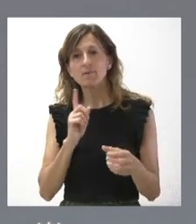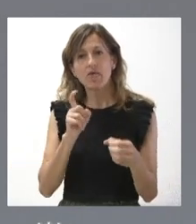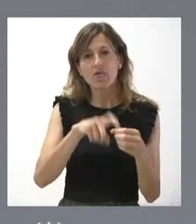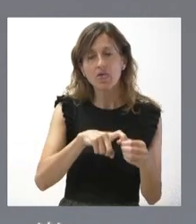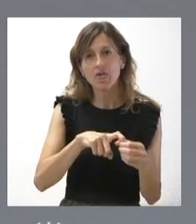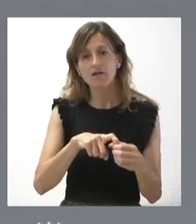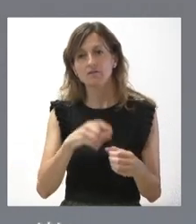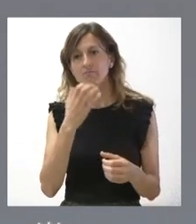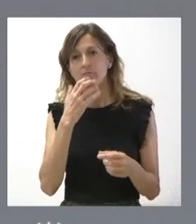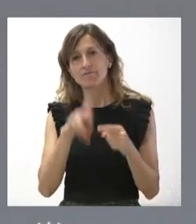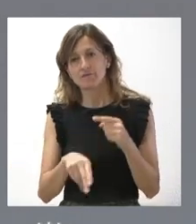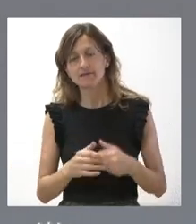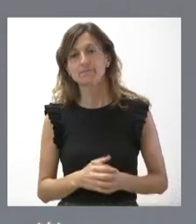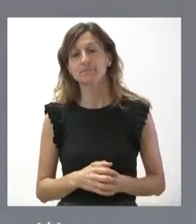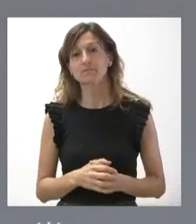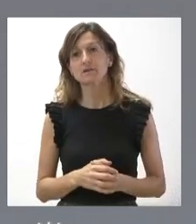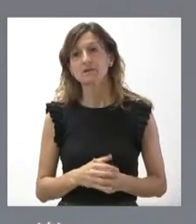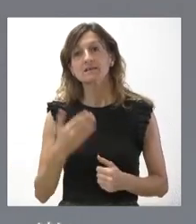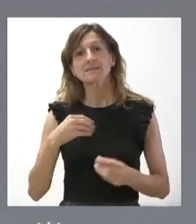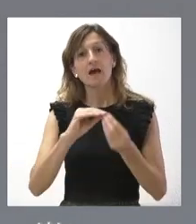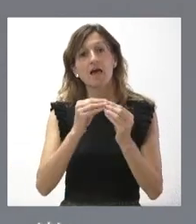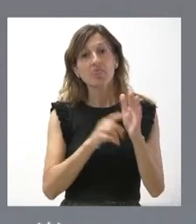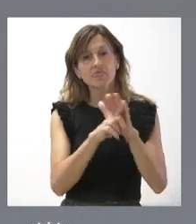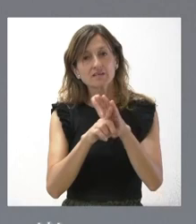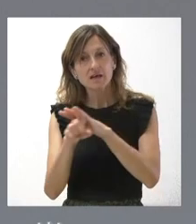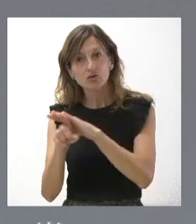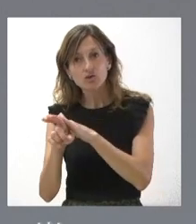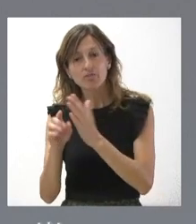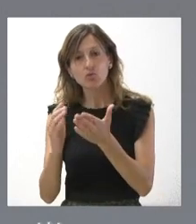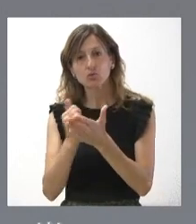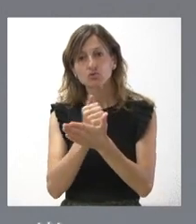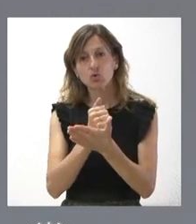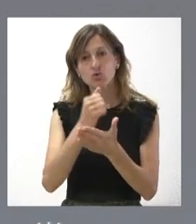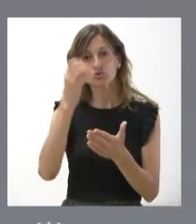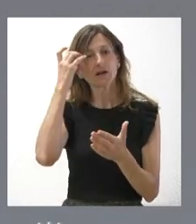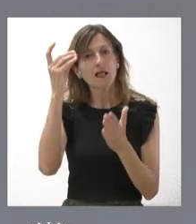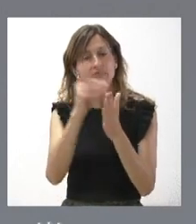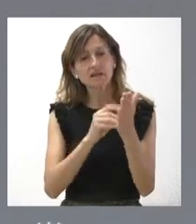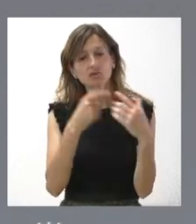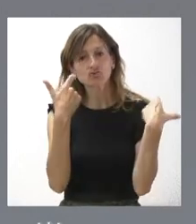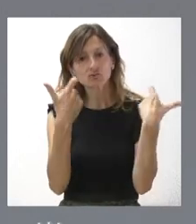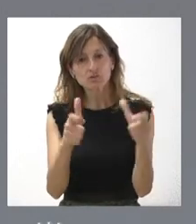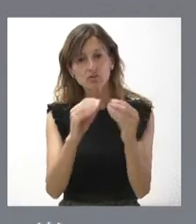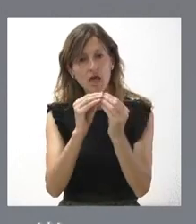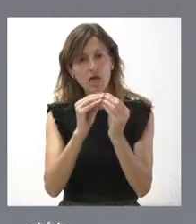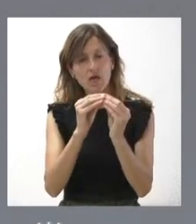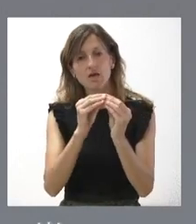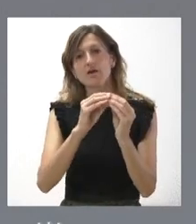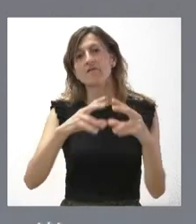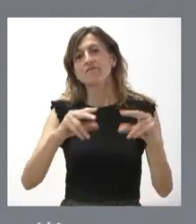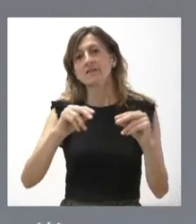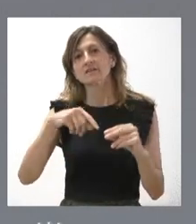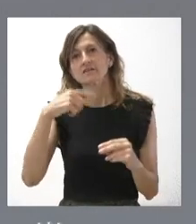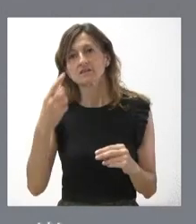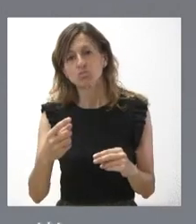por ejemplo. Y cuando hayamos desarrollado todos estos decretos sectoriales, abordaremos, que estamos